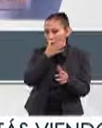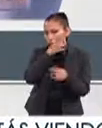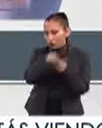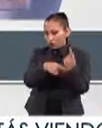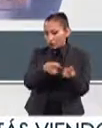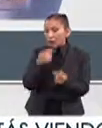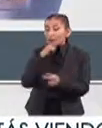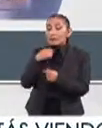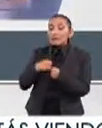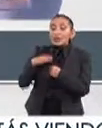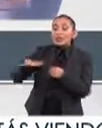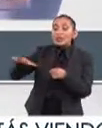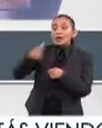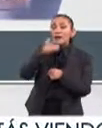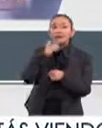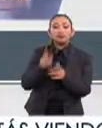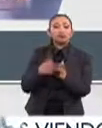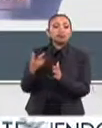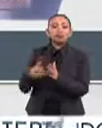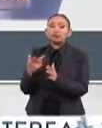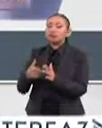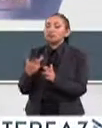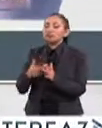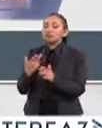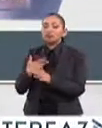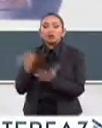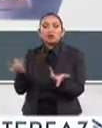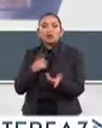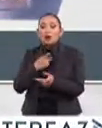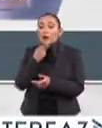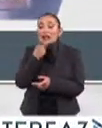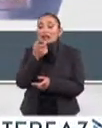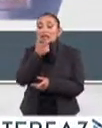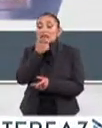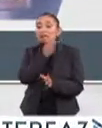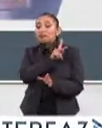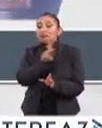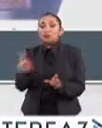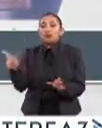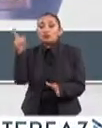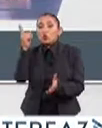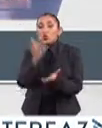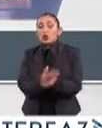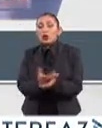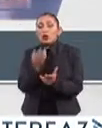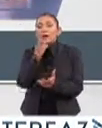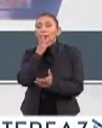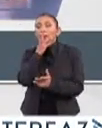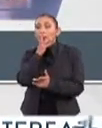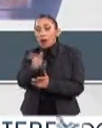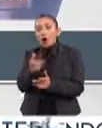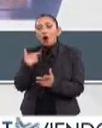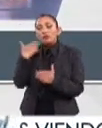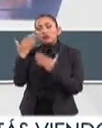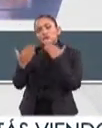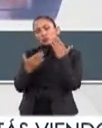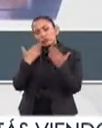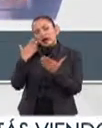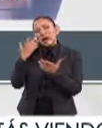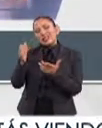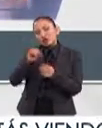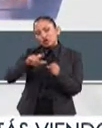y además porque la vida es en inglés, o sea, solo puedes hablar en inglés y lo mejoras académicamente